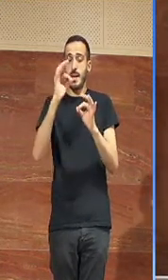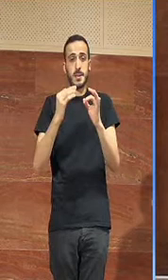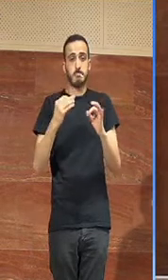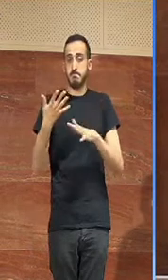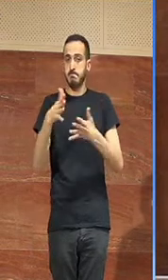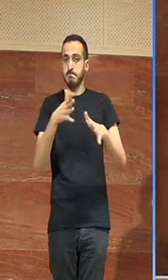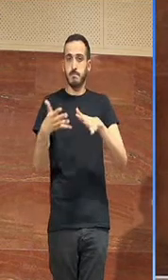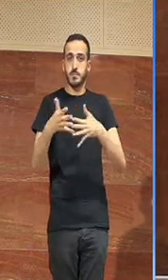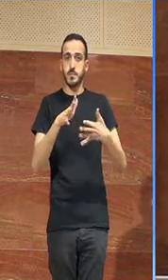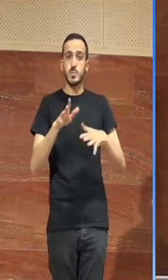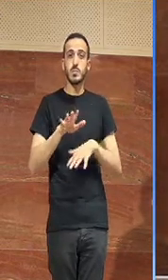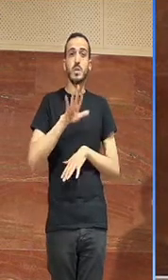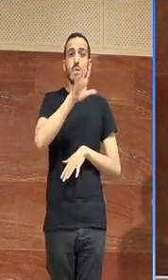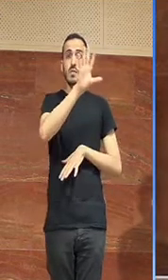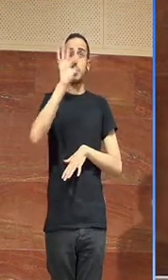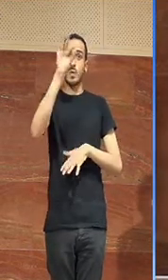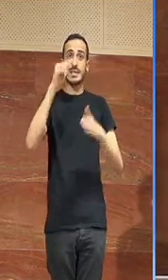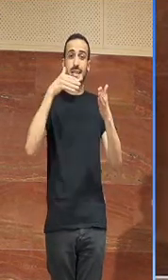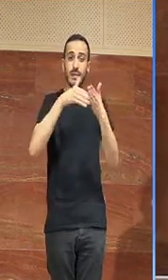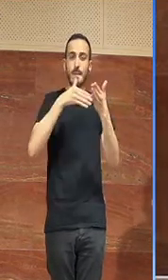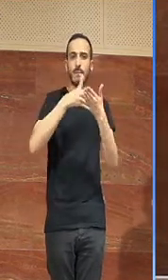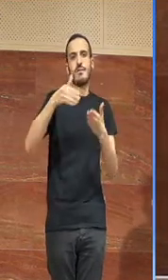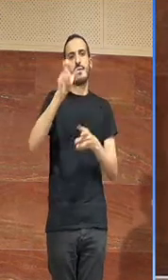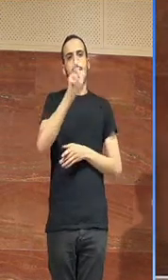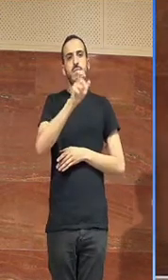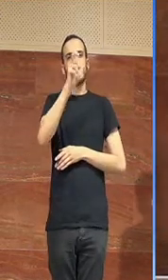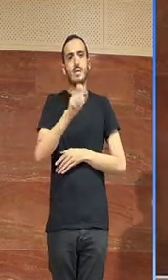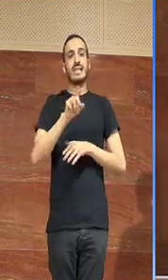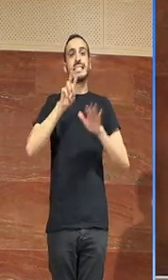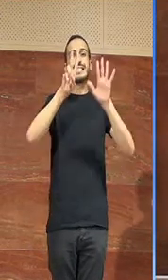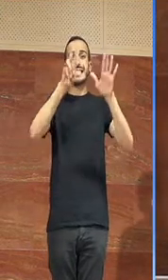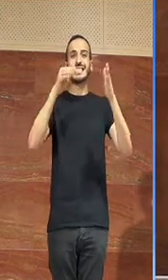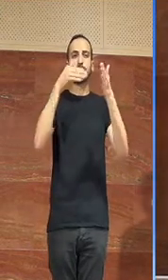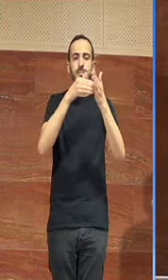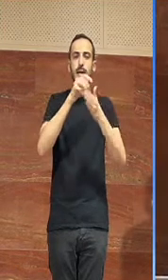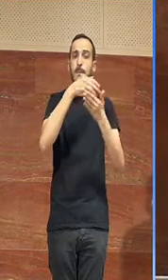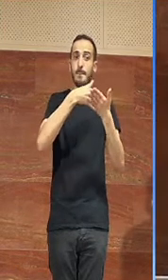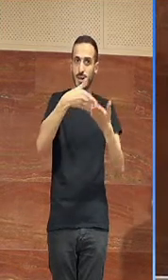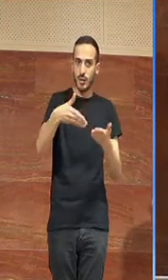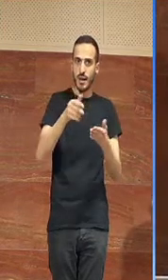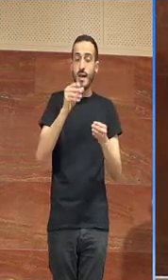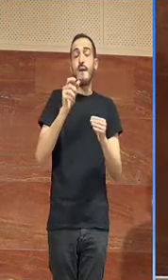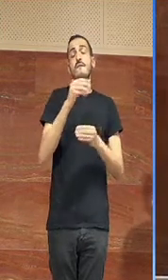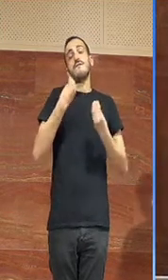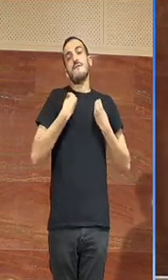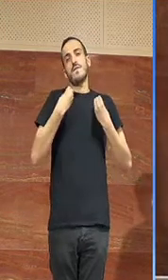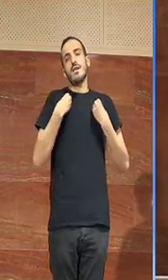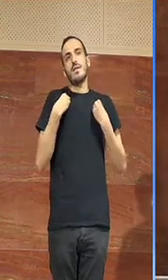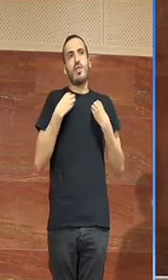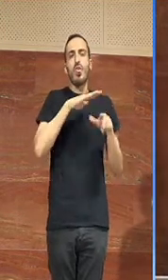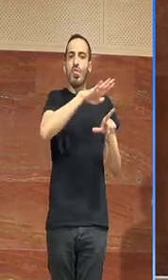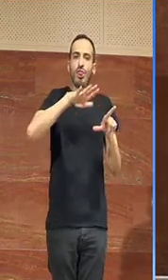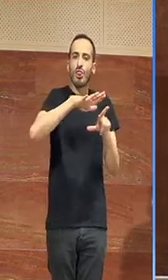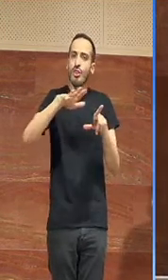7.000 millones de habitantes, 700 millones de habitantes viven en tugurios. Viven en asentamientos informales,